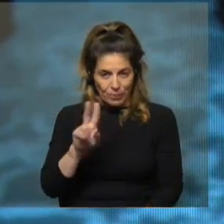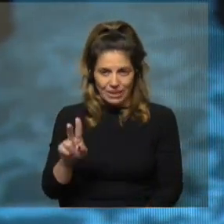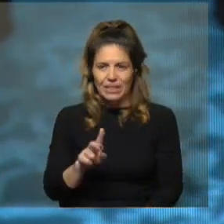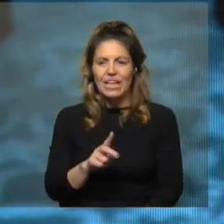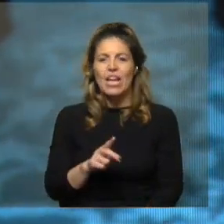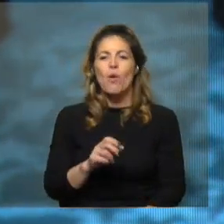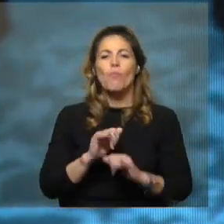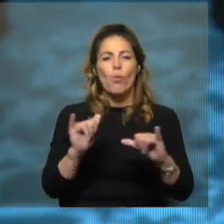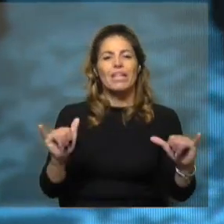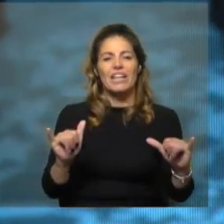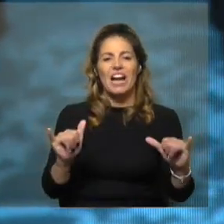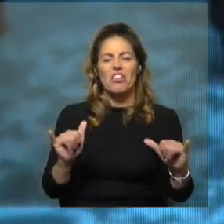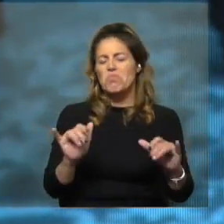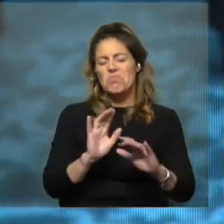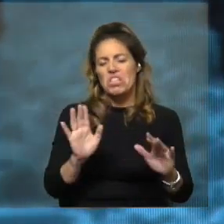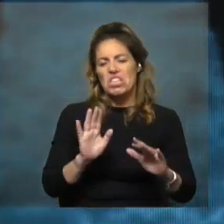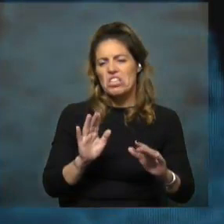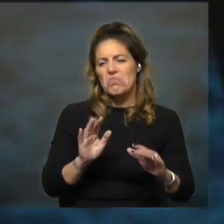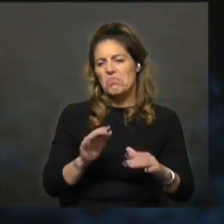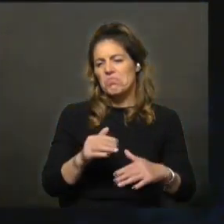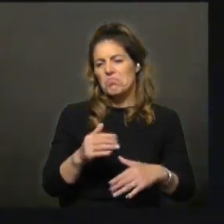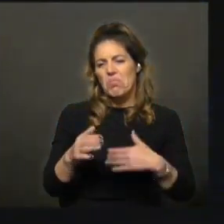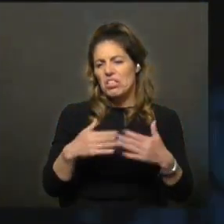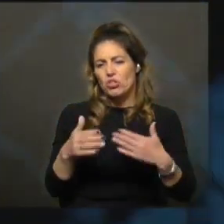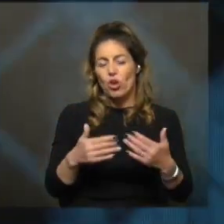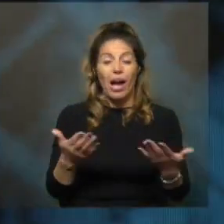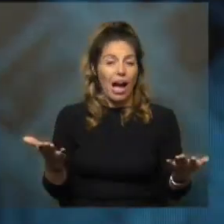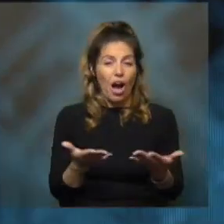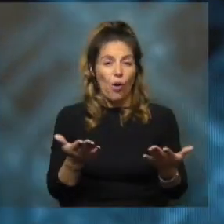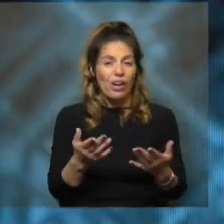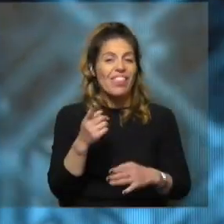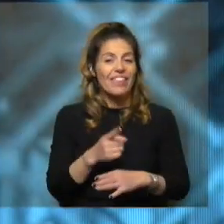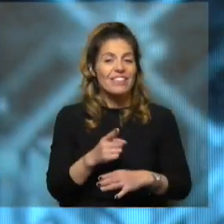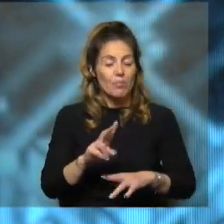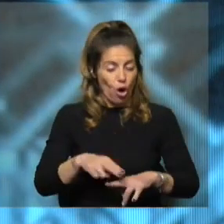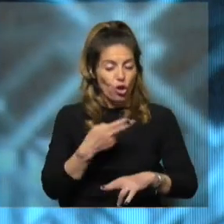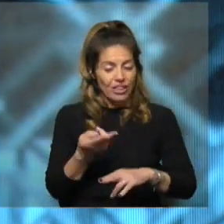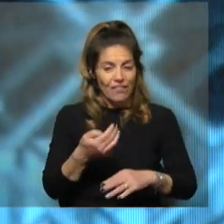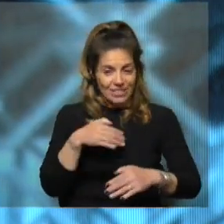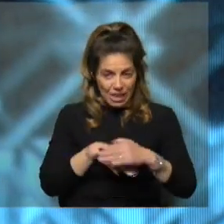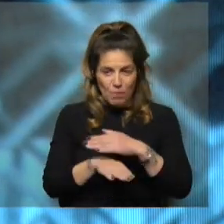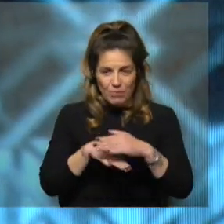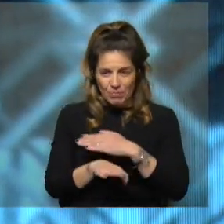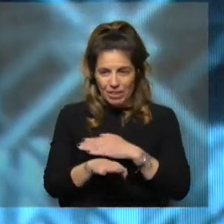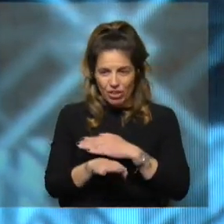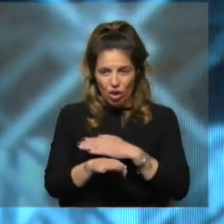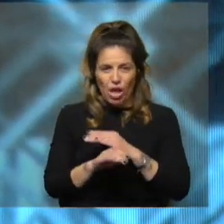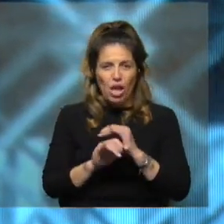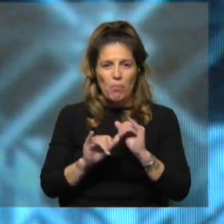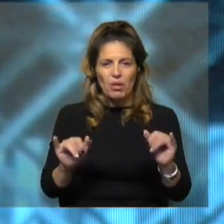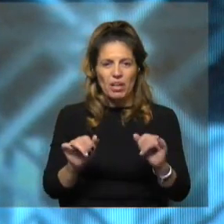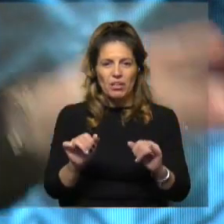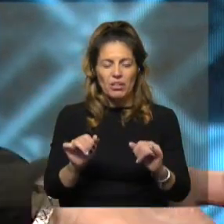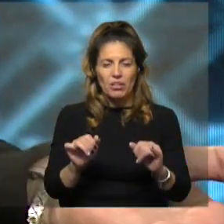pasó en forma intrascendente y ahora decidimos este reimprimir sin variantes